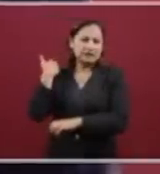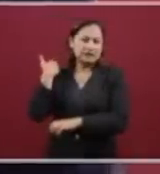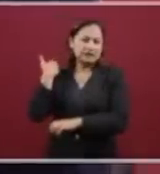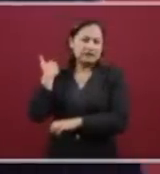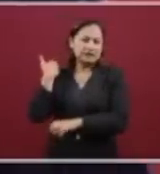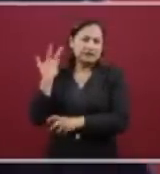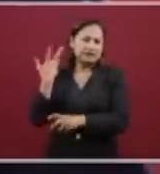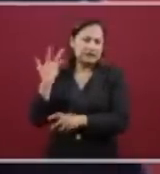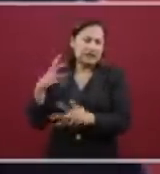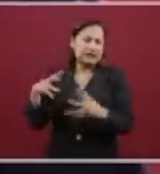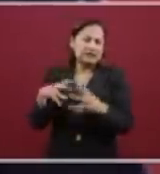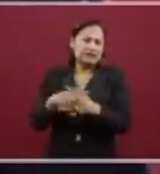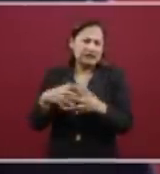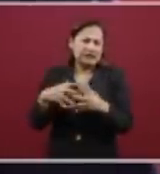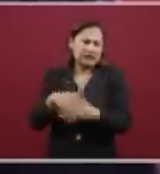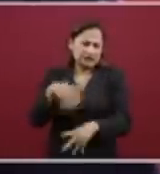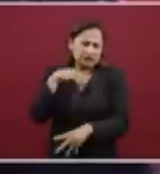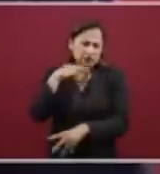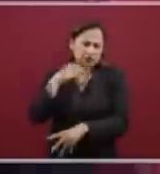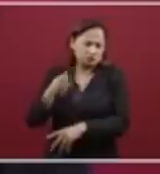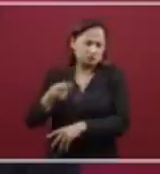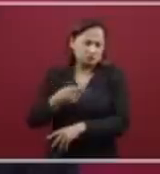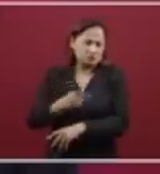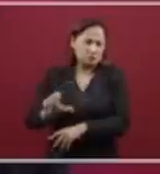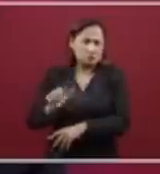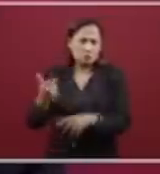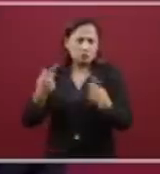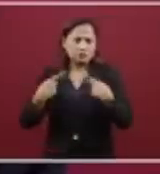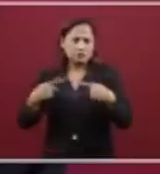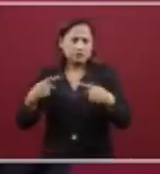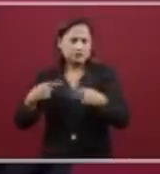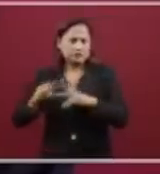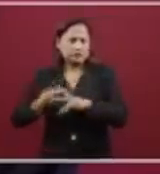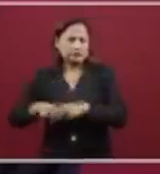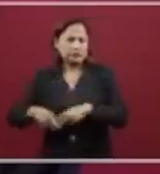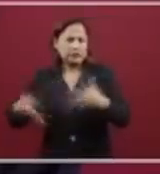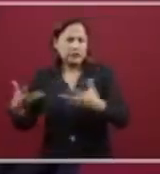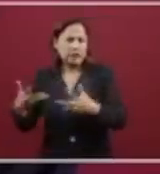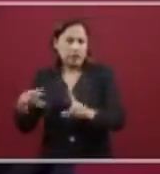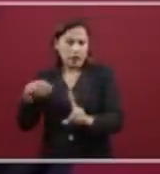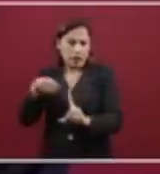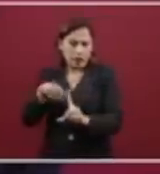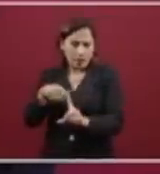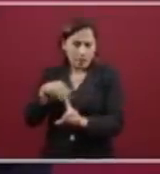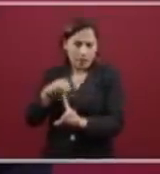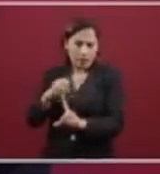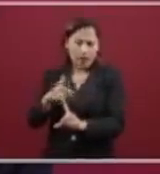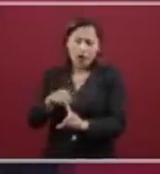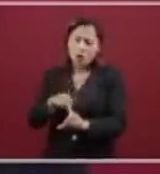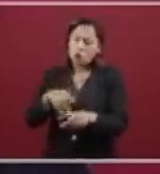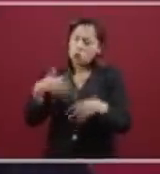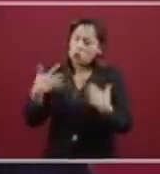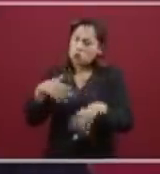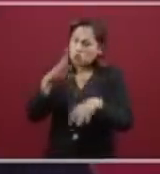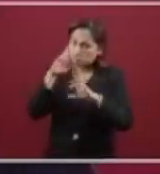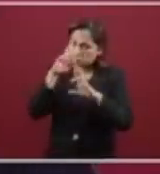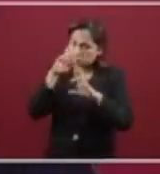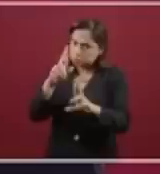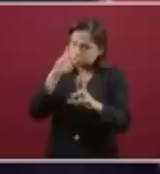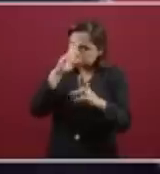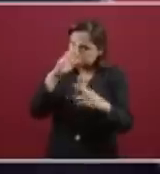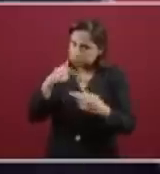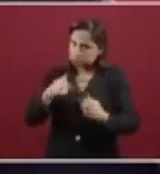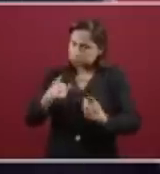otros él se mantuvo respetuoso con nuestro movimiento